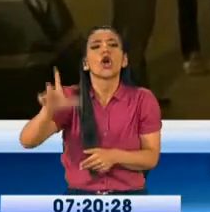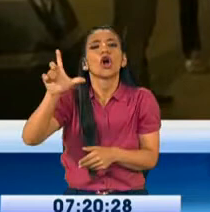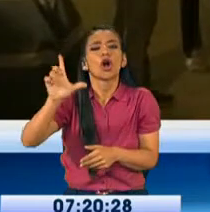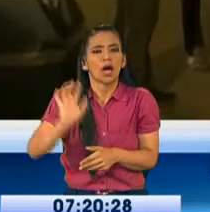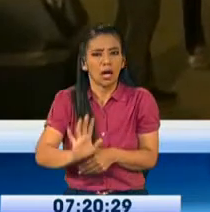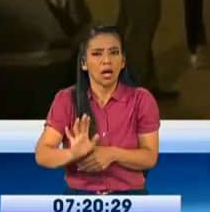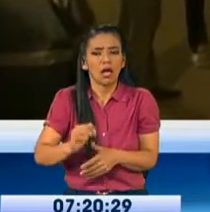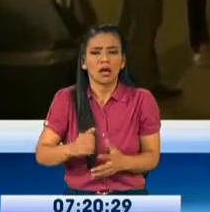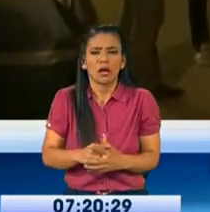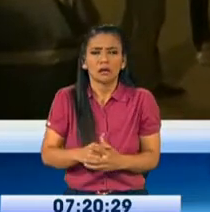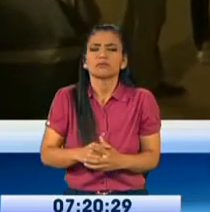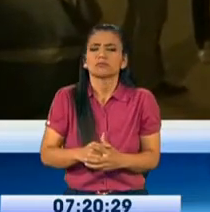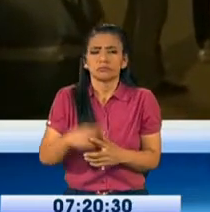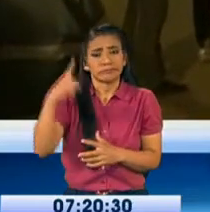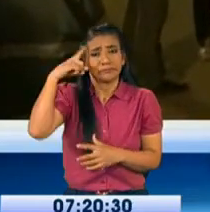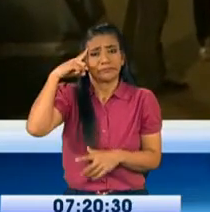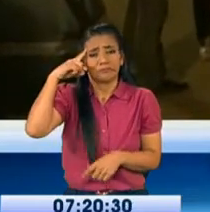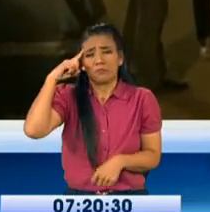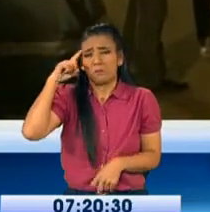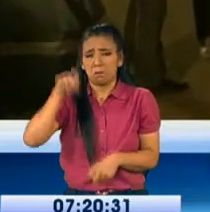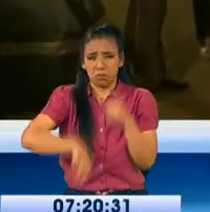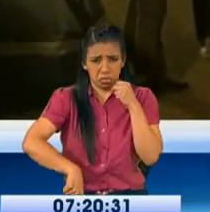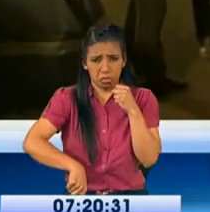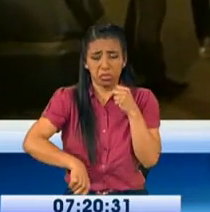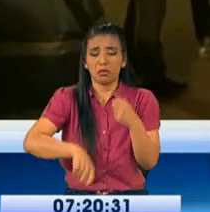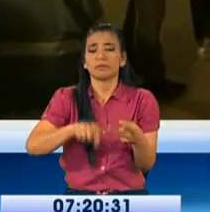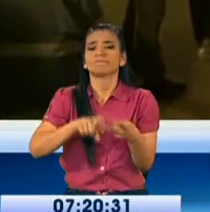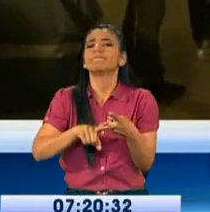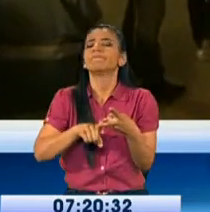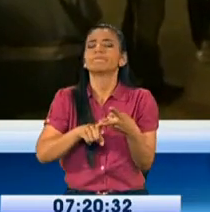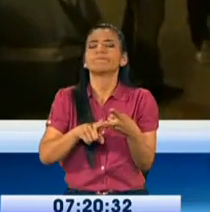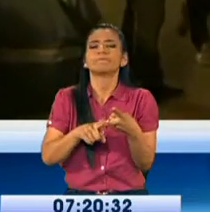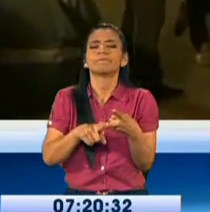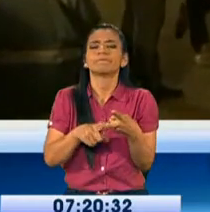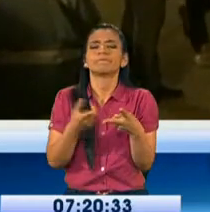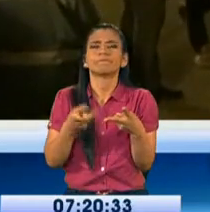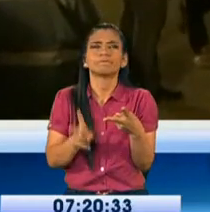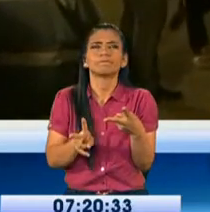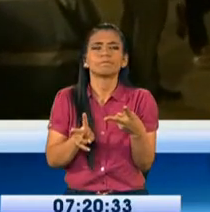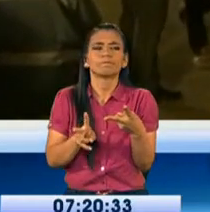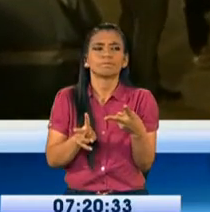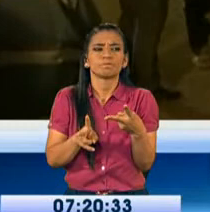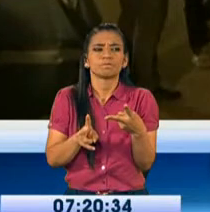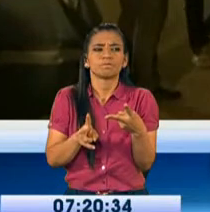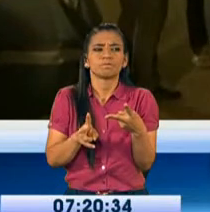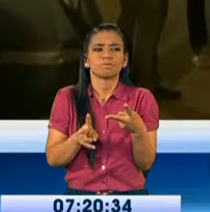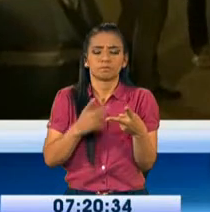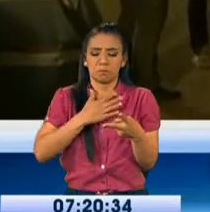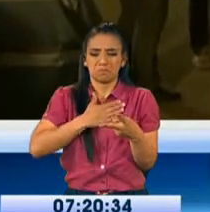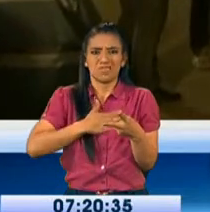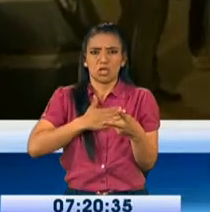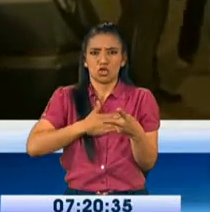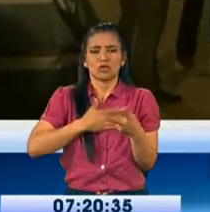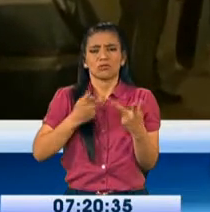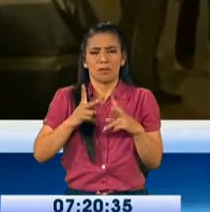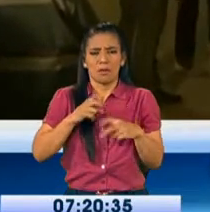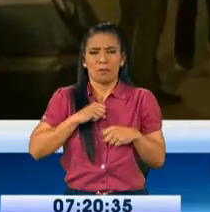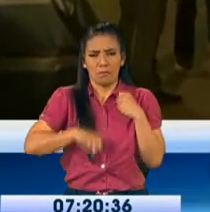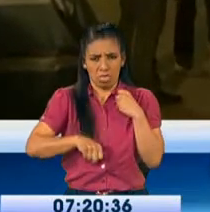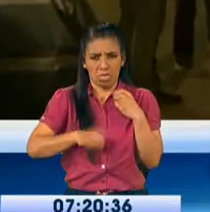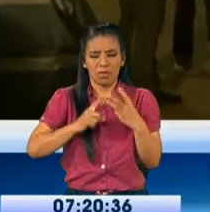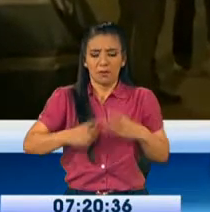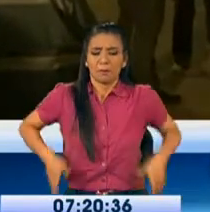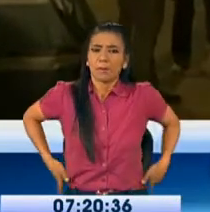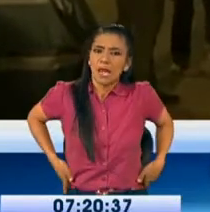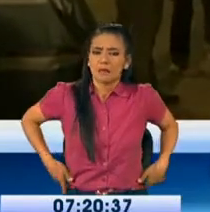tiene fractura de cráneo, tiene fractura en la parte pectoral, tiene fractura de la